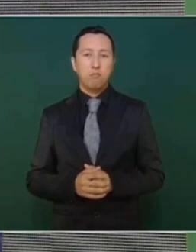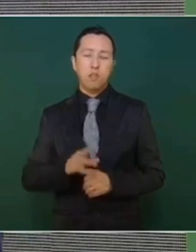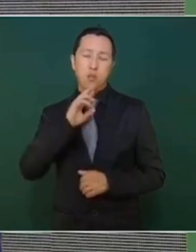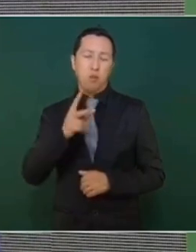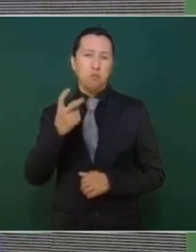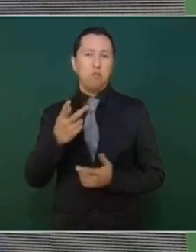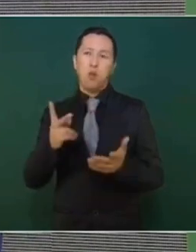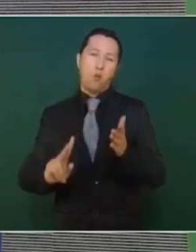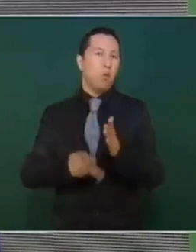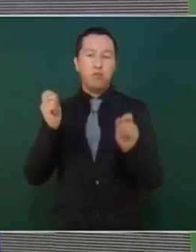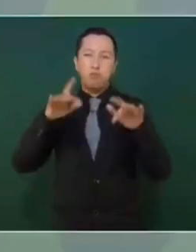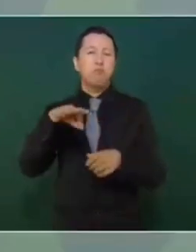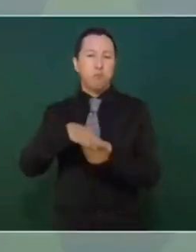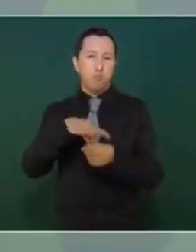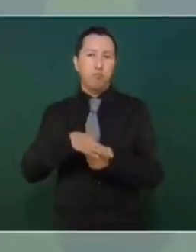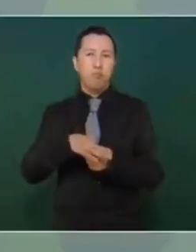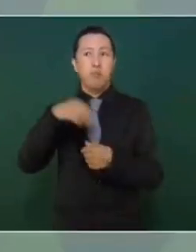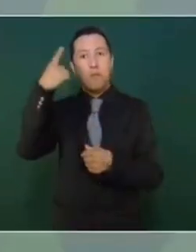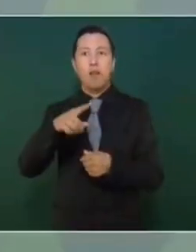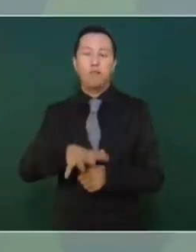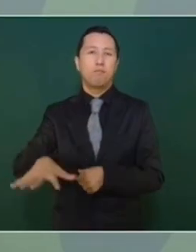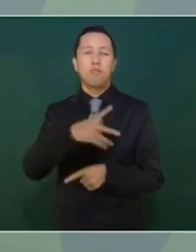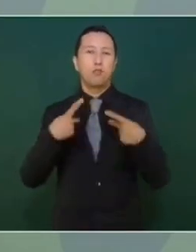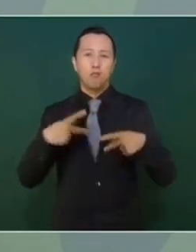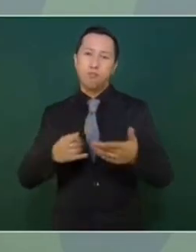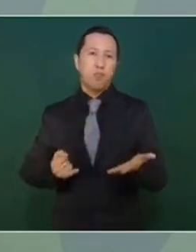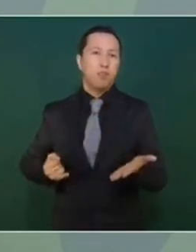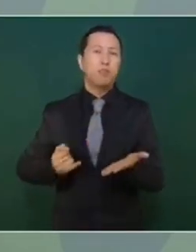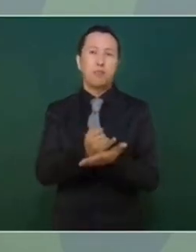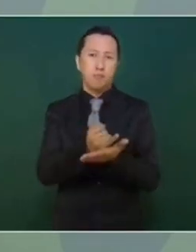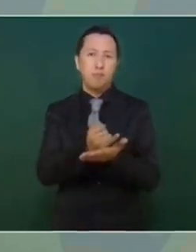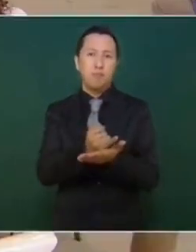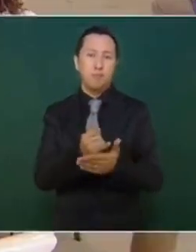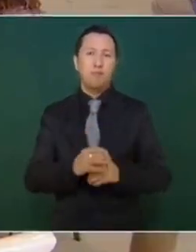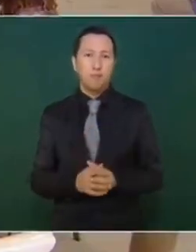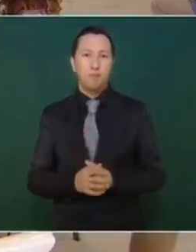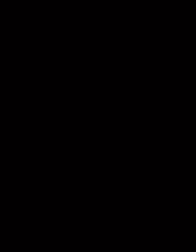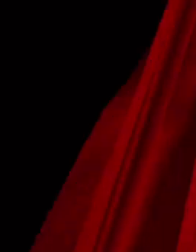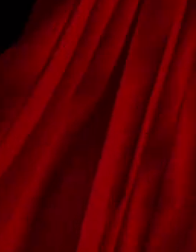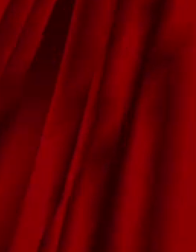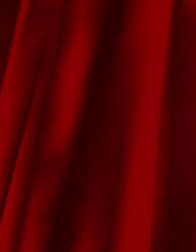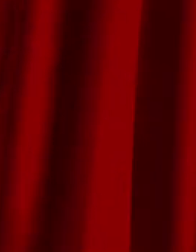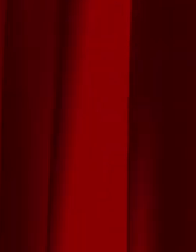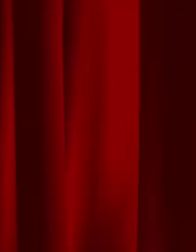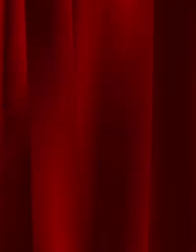elecciones y que sea el pueblo el que decida, como es la democracia.